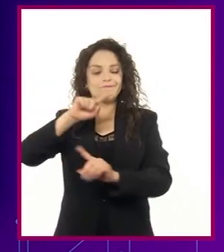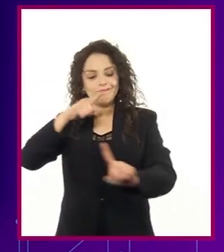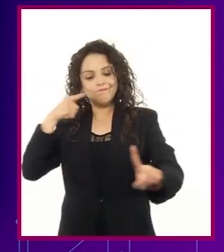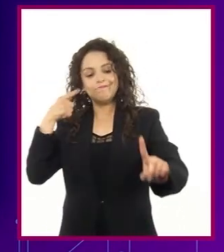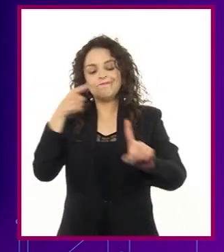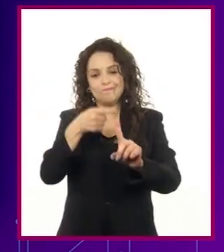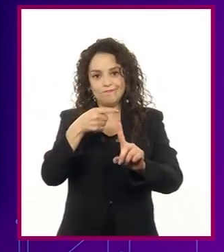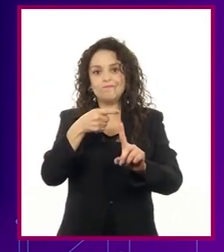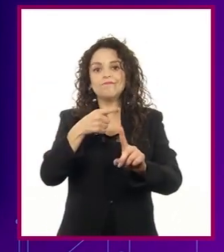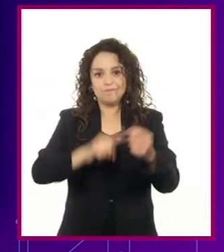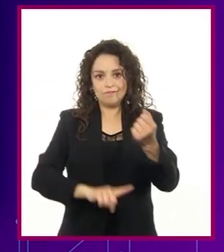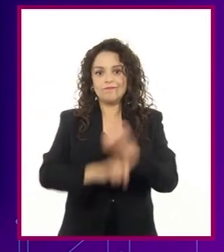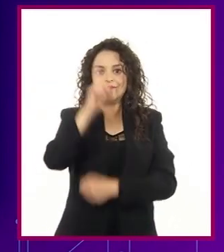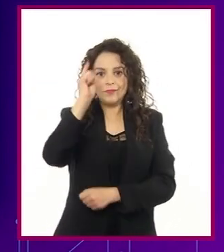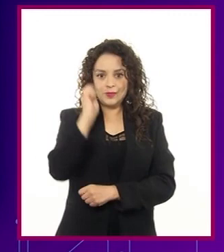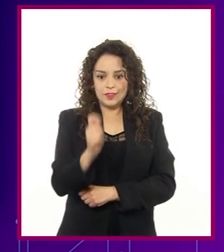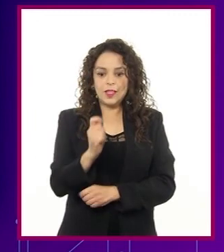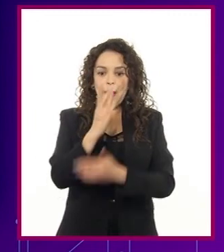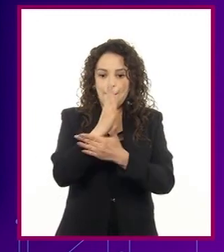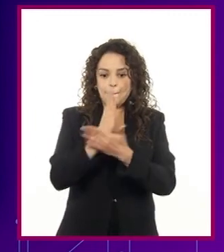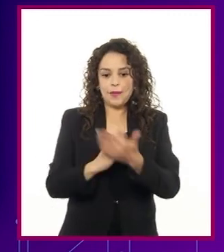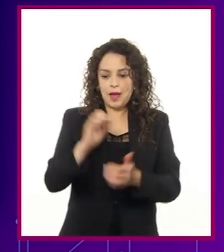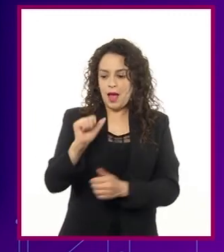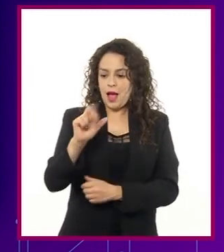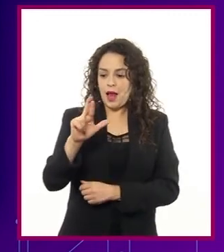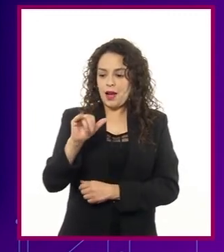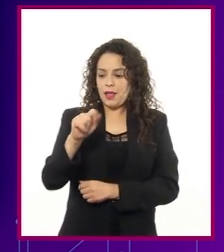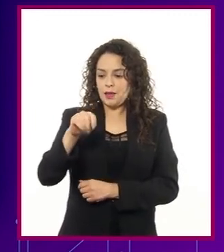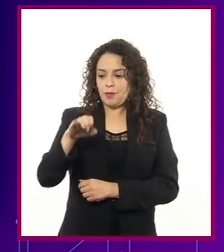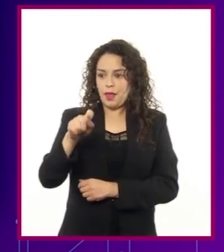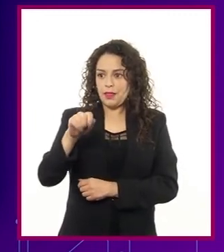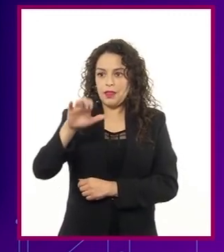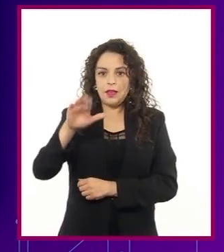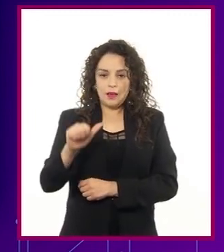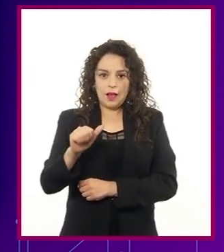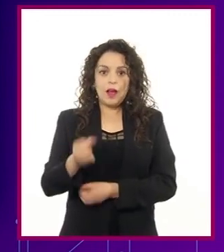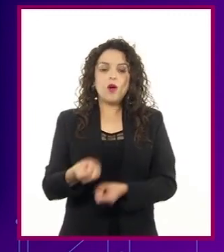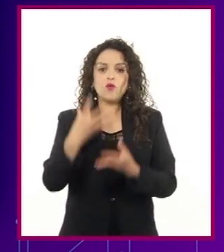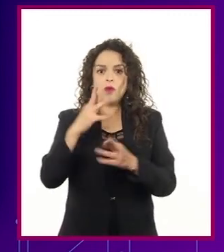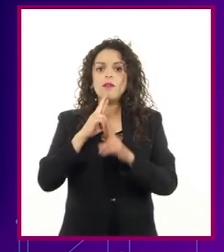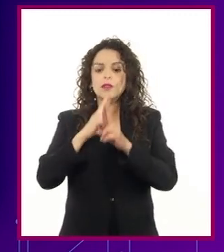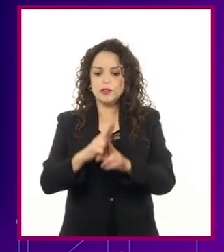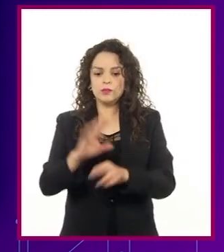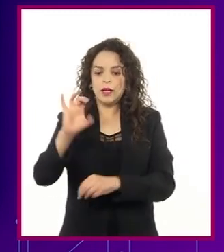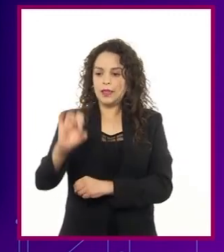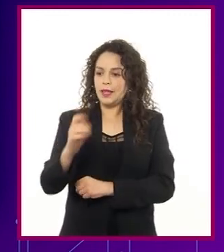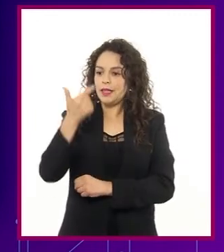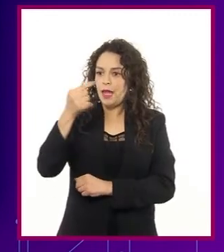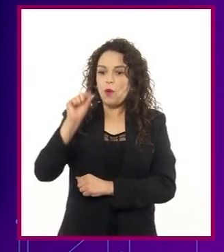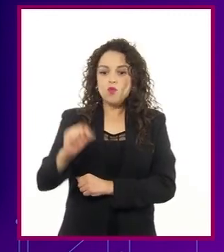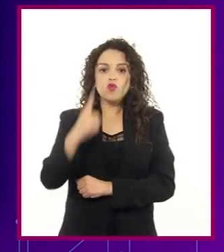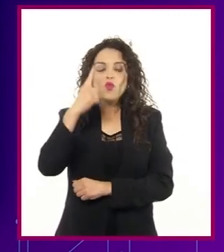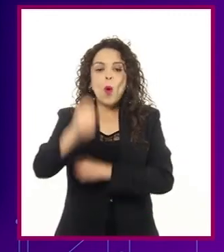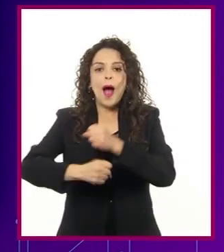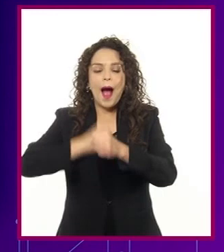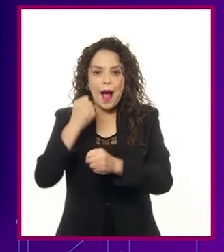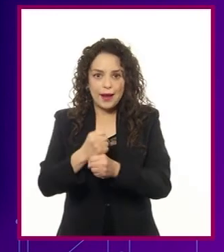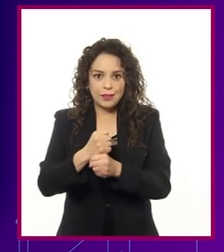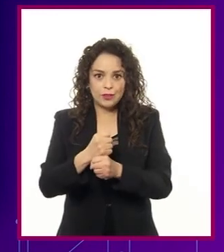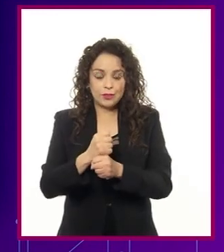de la media aritmética, que es igual a 37.1